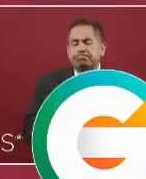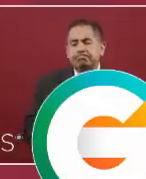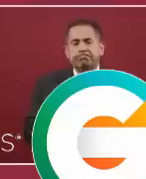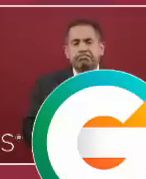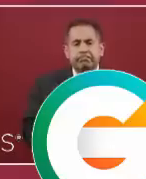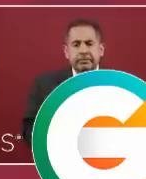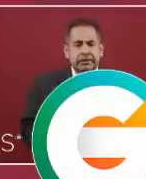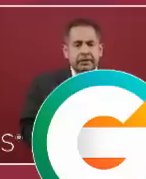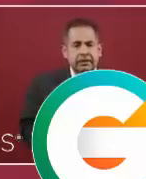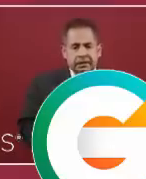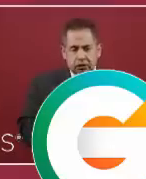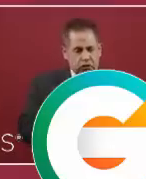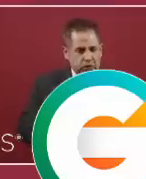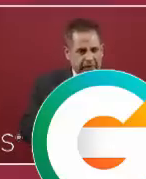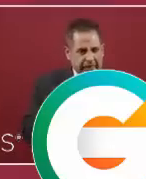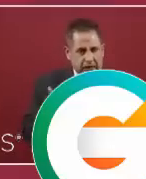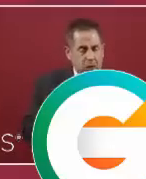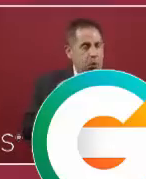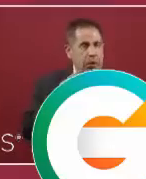que